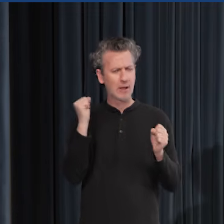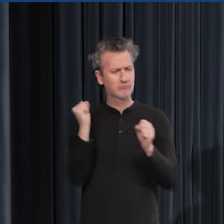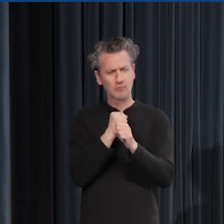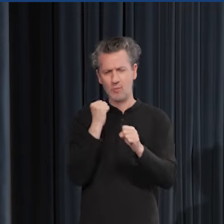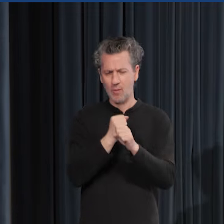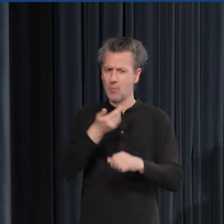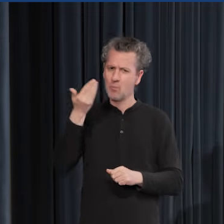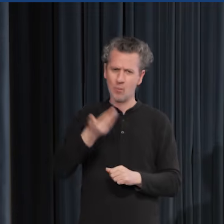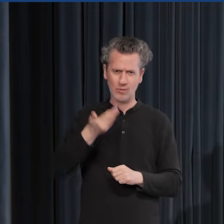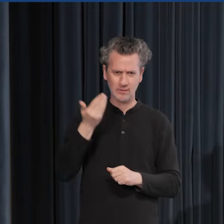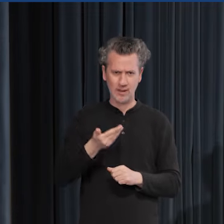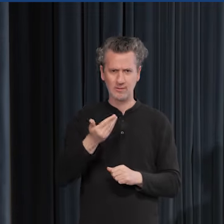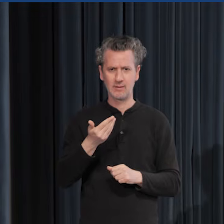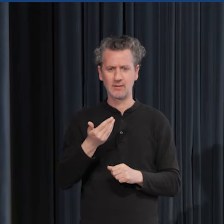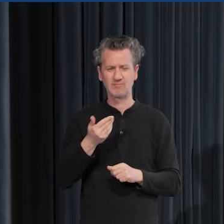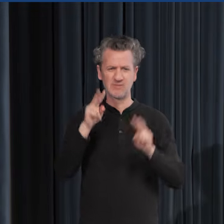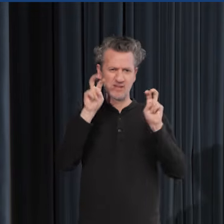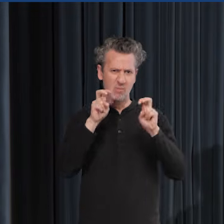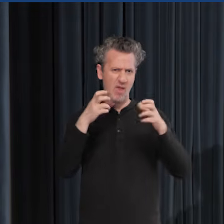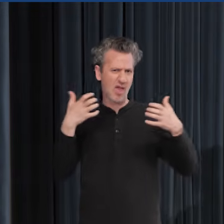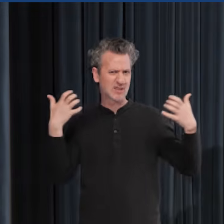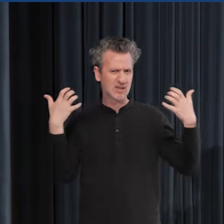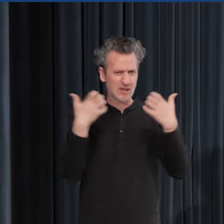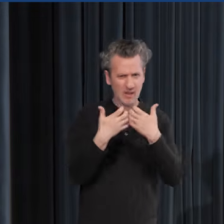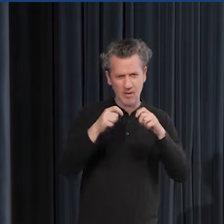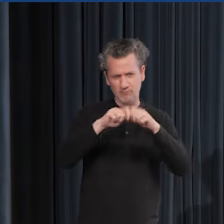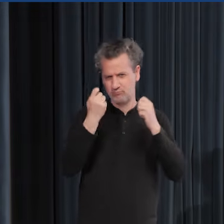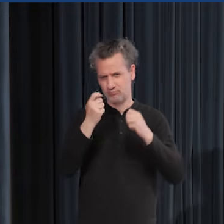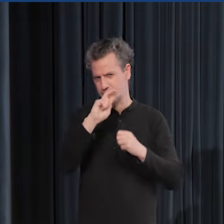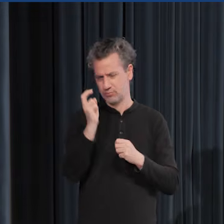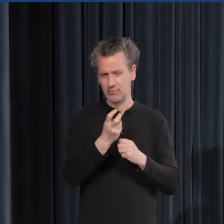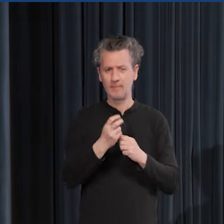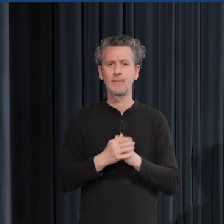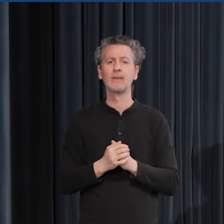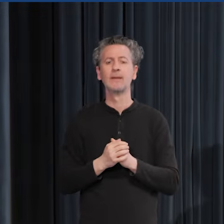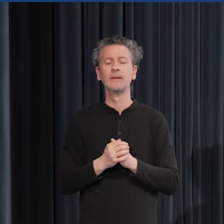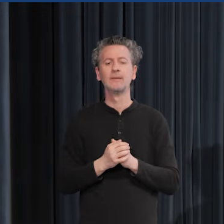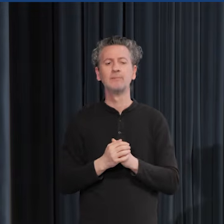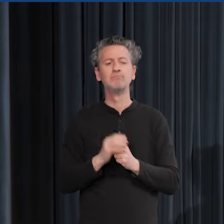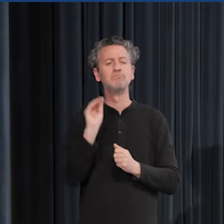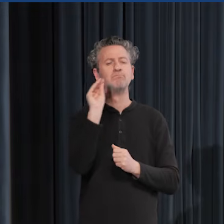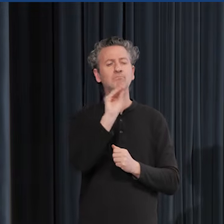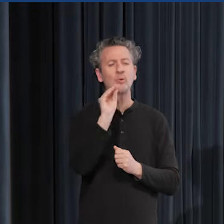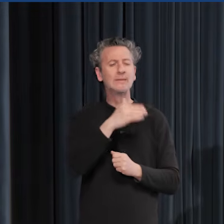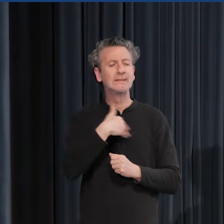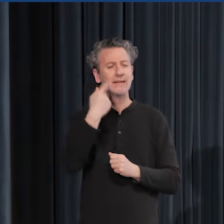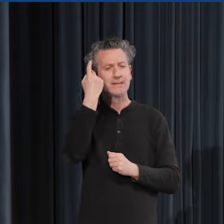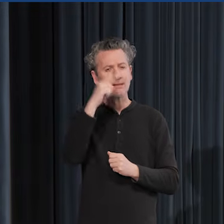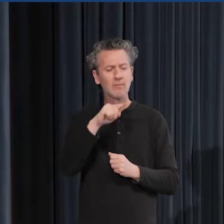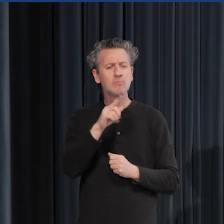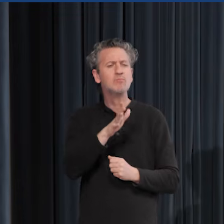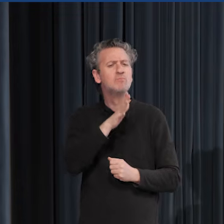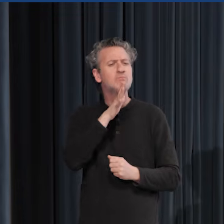prioritarias en función de la siniestralidad, y queremos saber, Diego, ¿a qué se debe